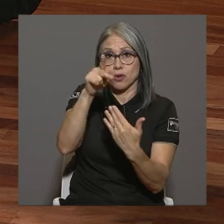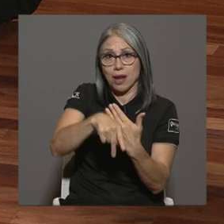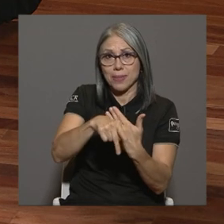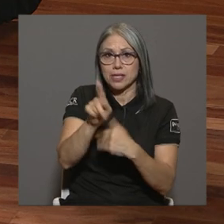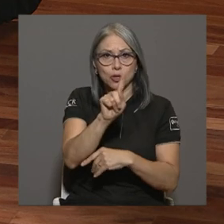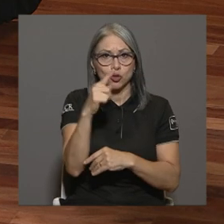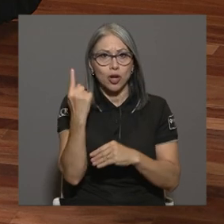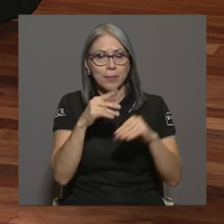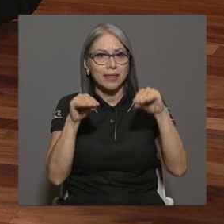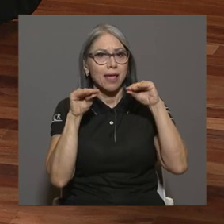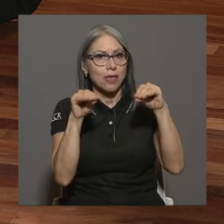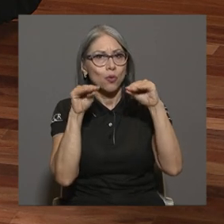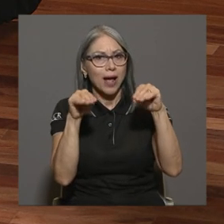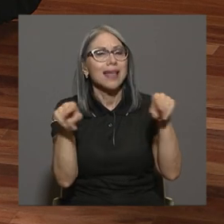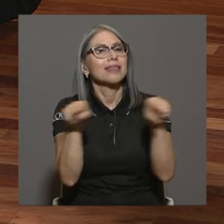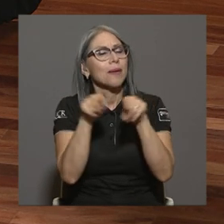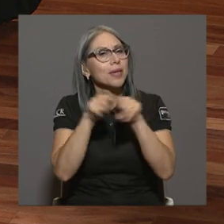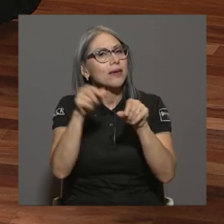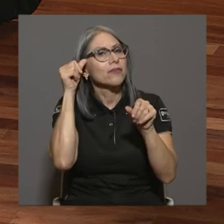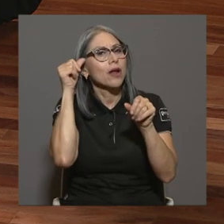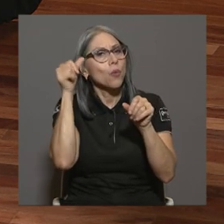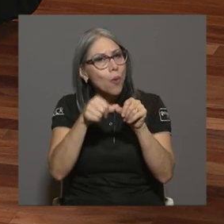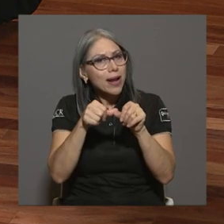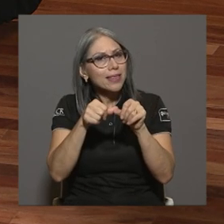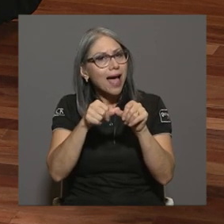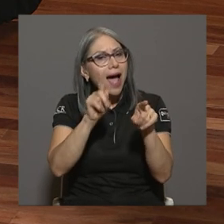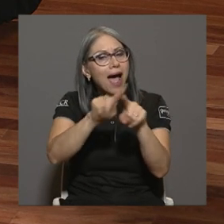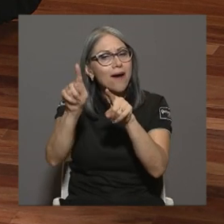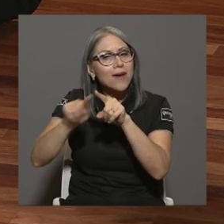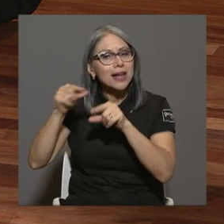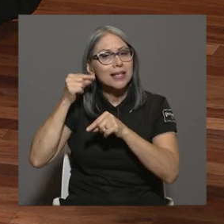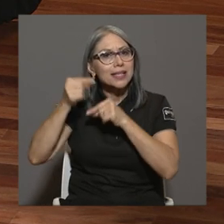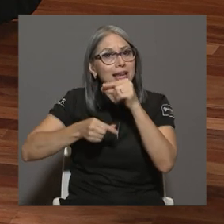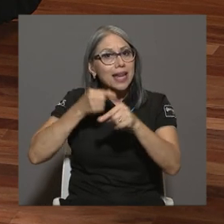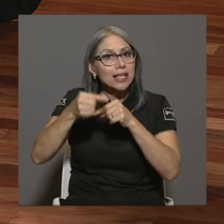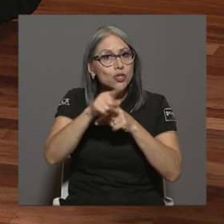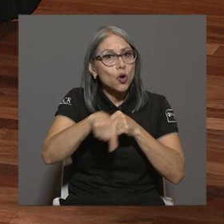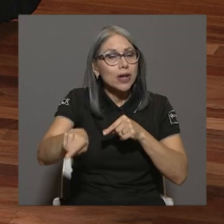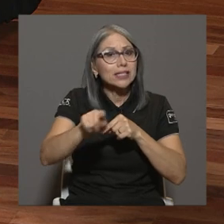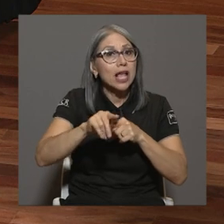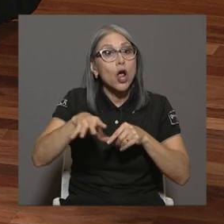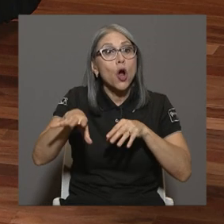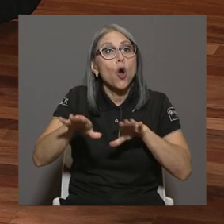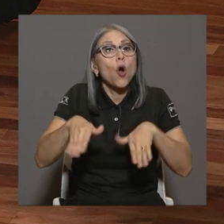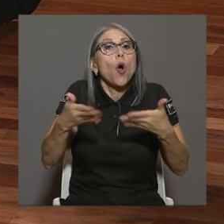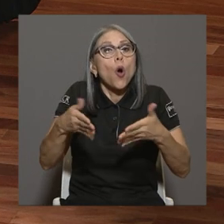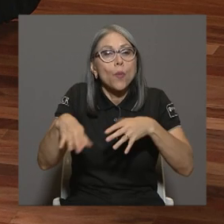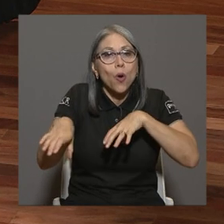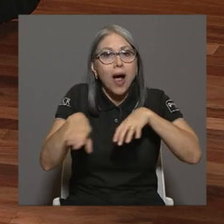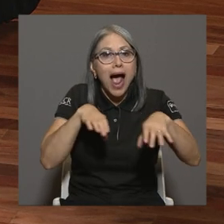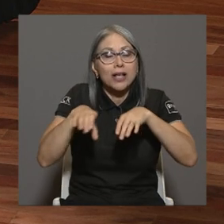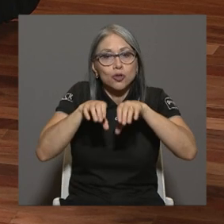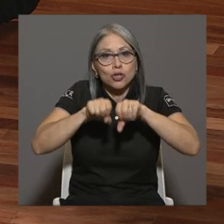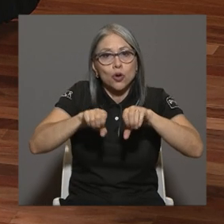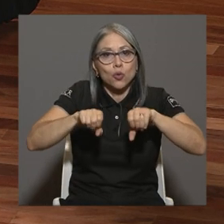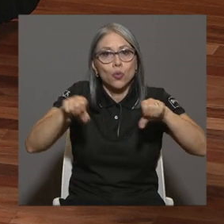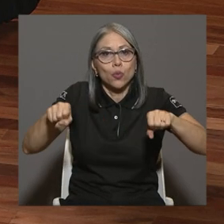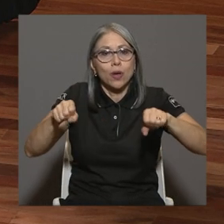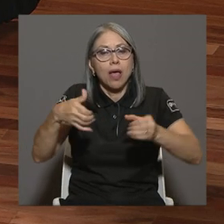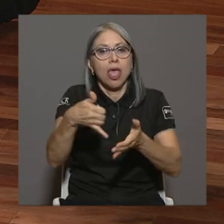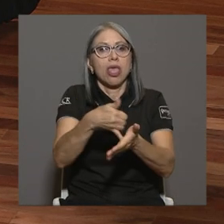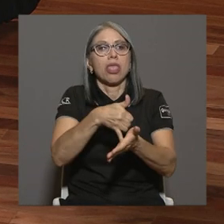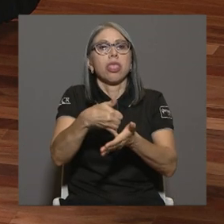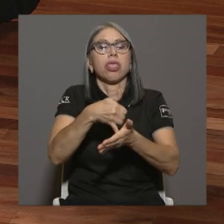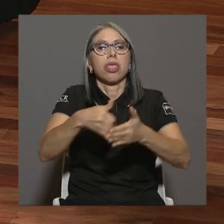sino que también recuerda a varias generaciones cómo los actos de corrupción han socavado las bases de